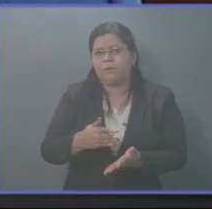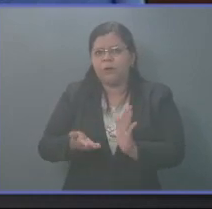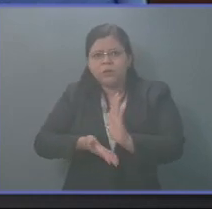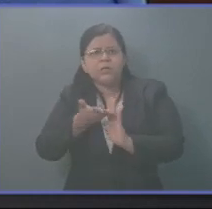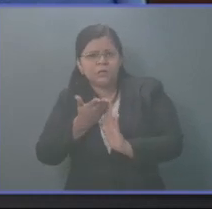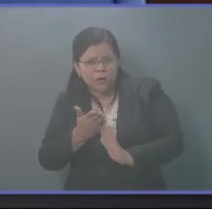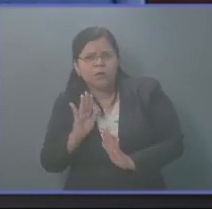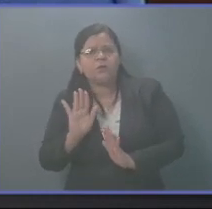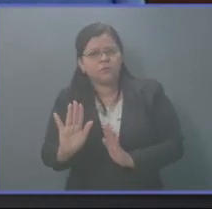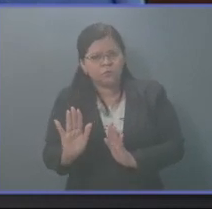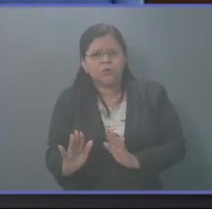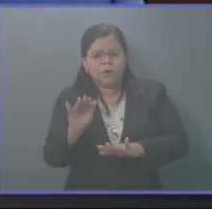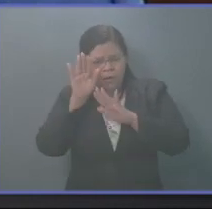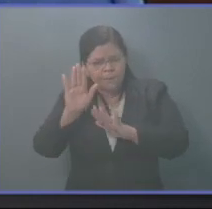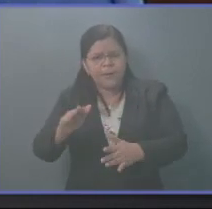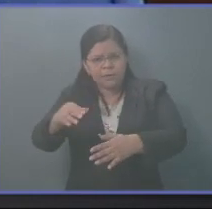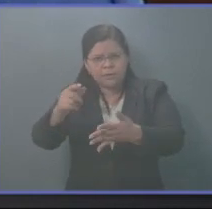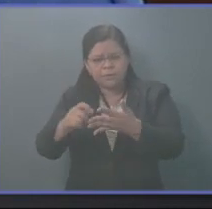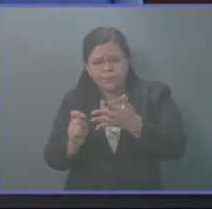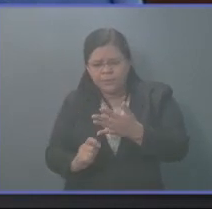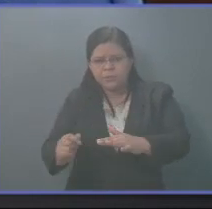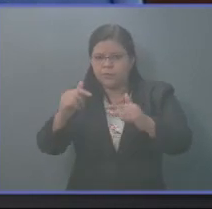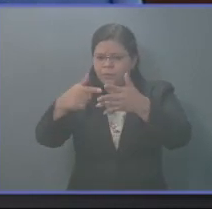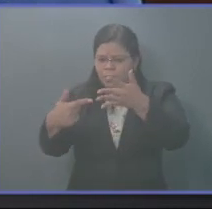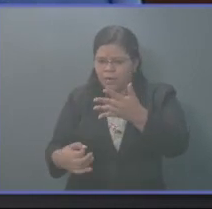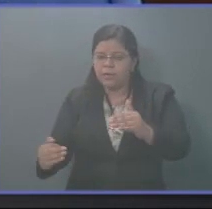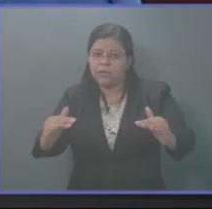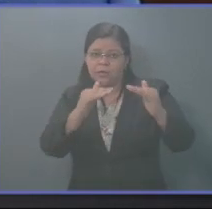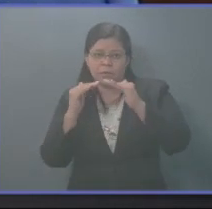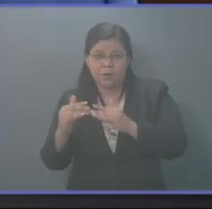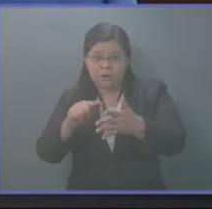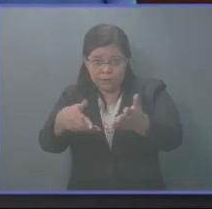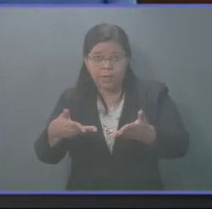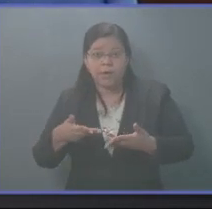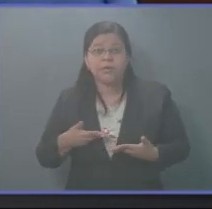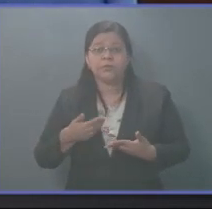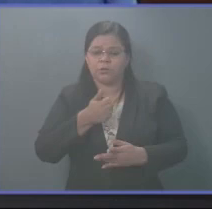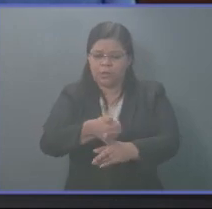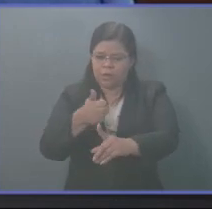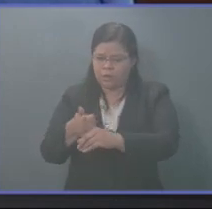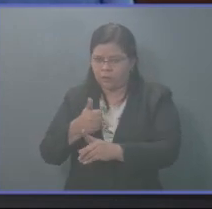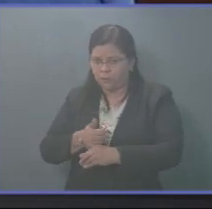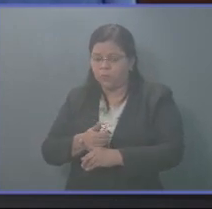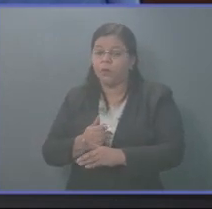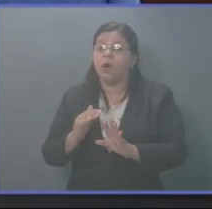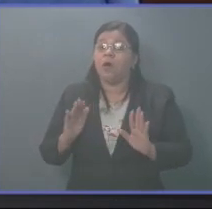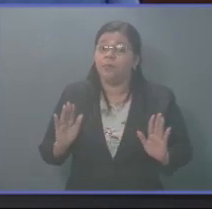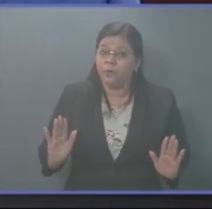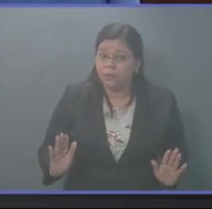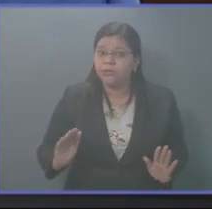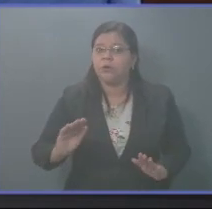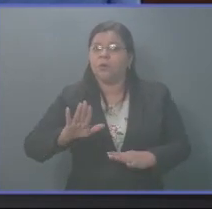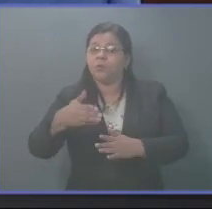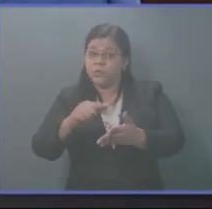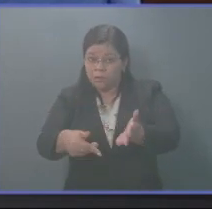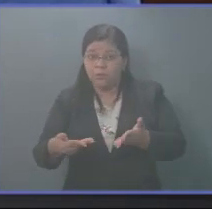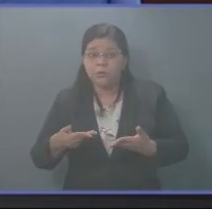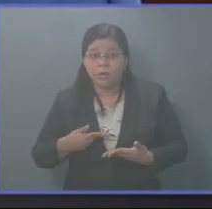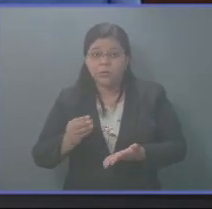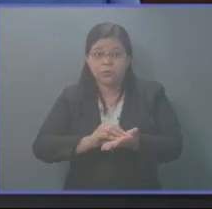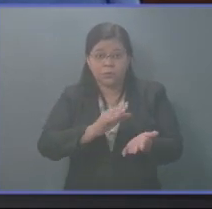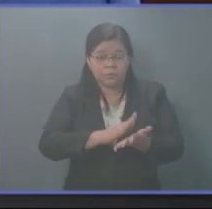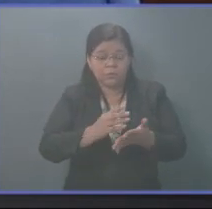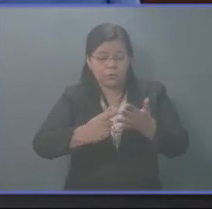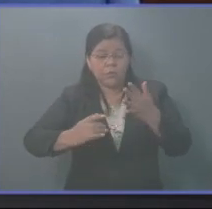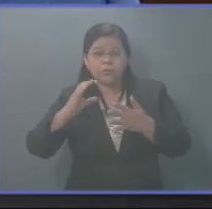local, respetando el principio de legalidad y los derechos y garantías constitucionales de los contribuyentes. Por tanto, en uso de sus facultades constitucionales